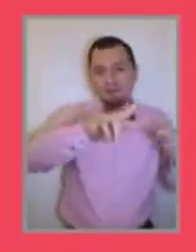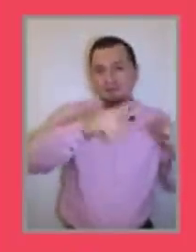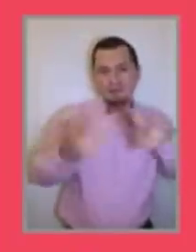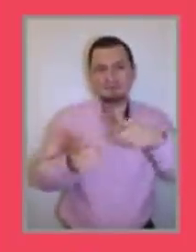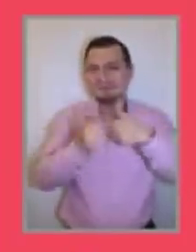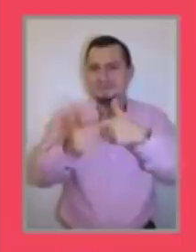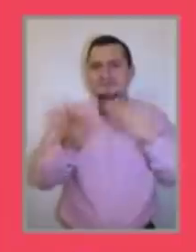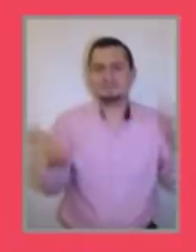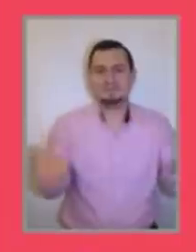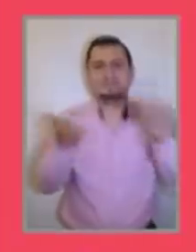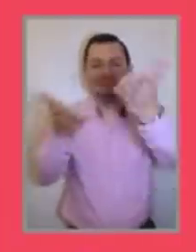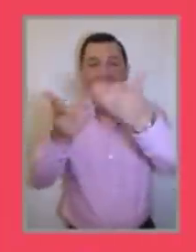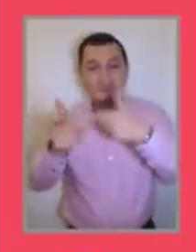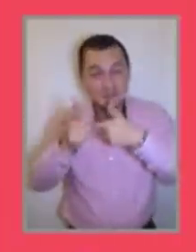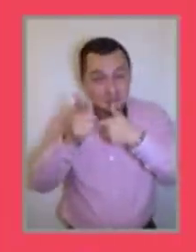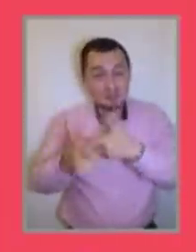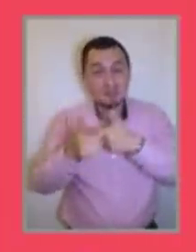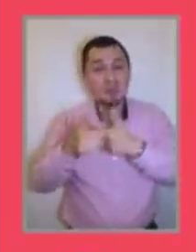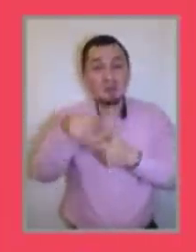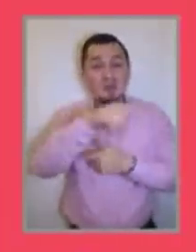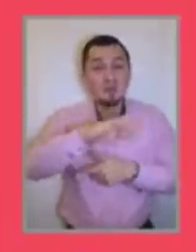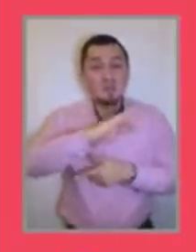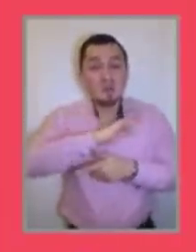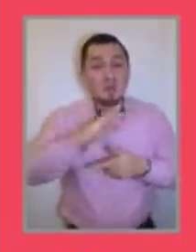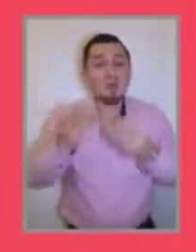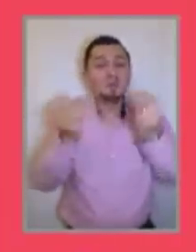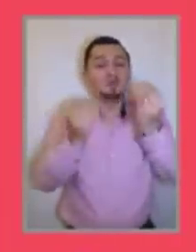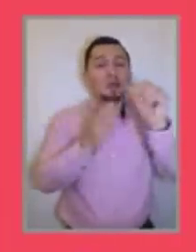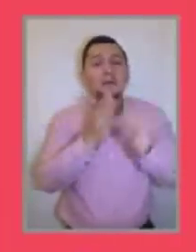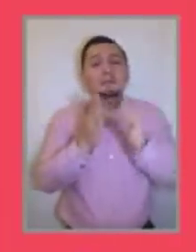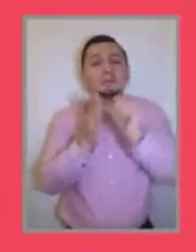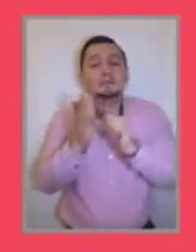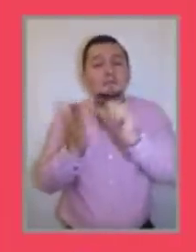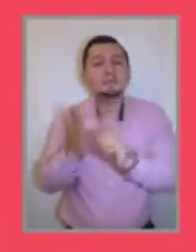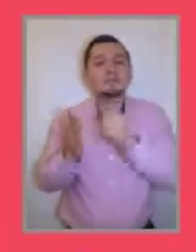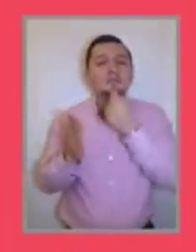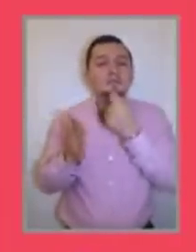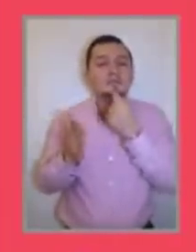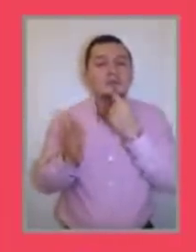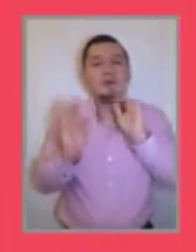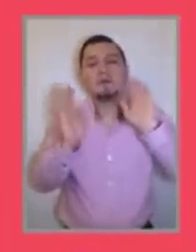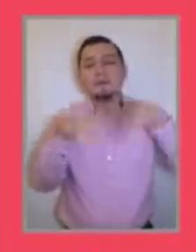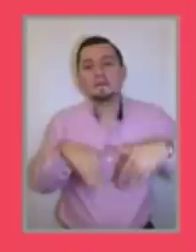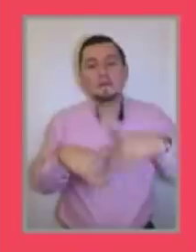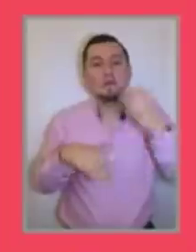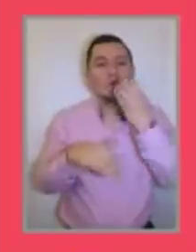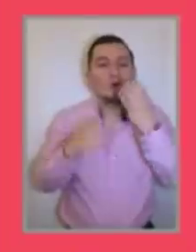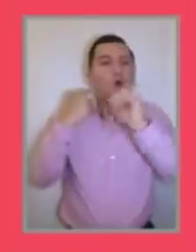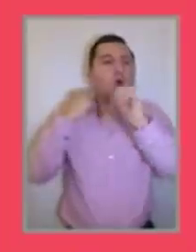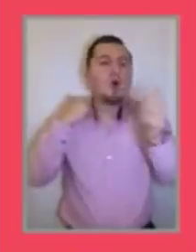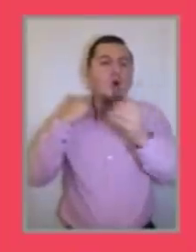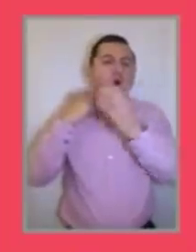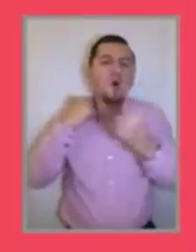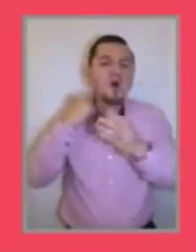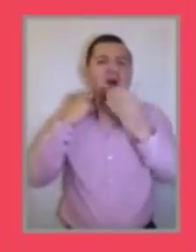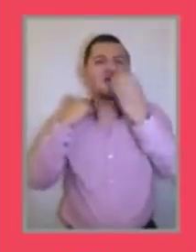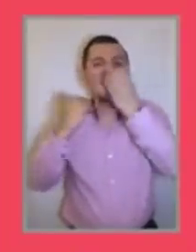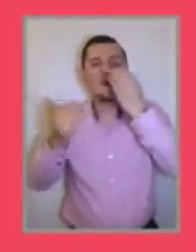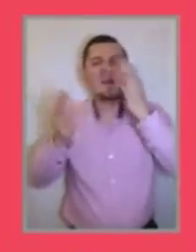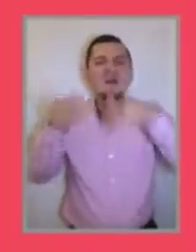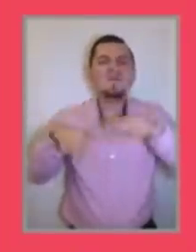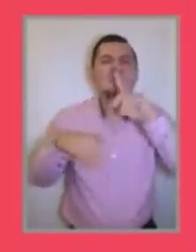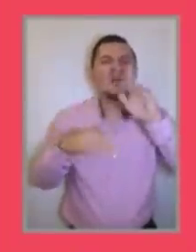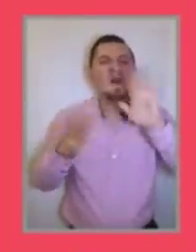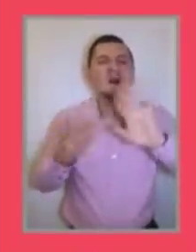y evitarlo, pero es un hecho que con tantos meses otro tipo de atracciones se pueden dar, sobre todo en los jóvenes de